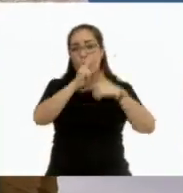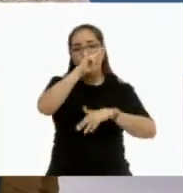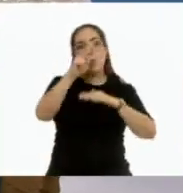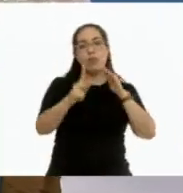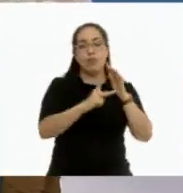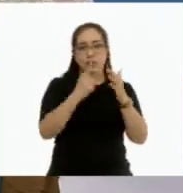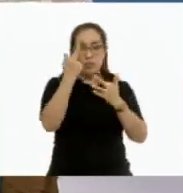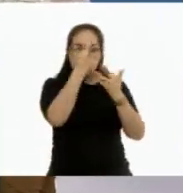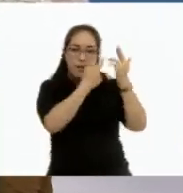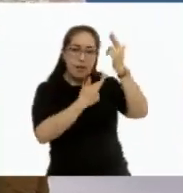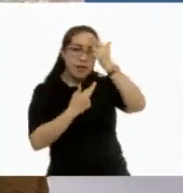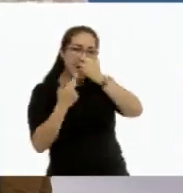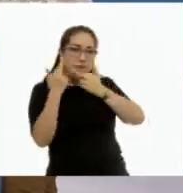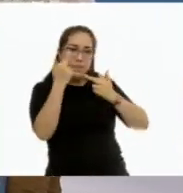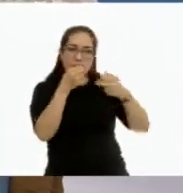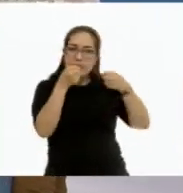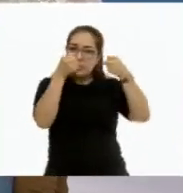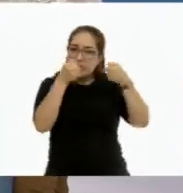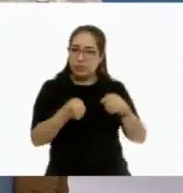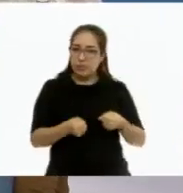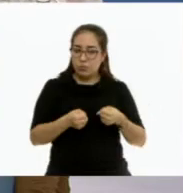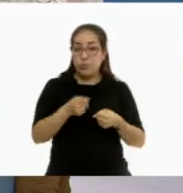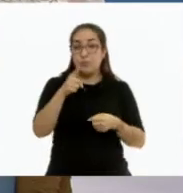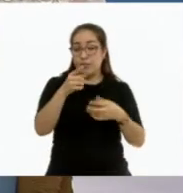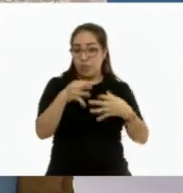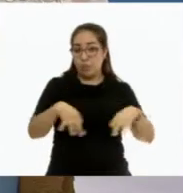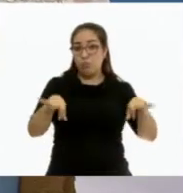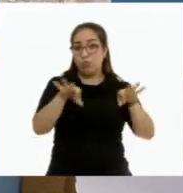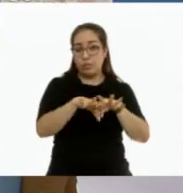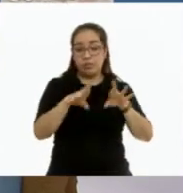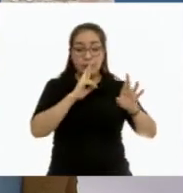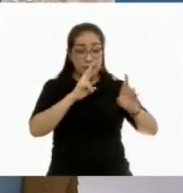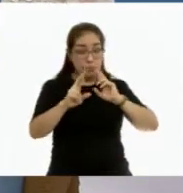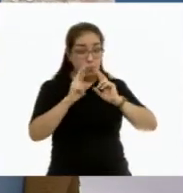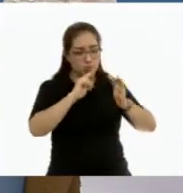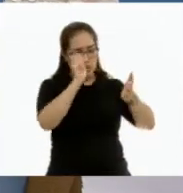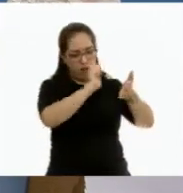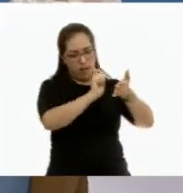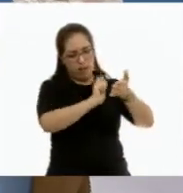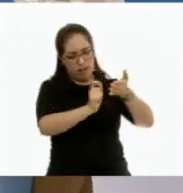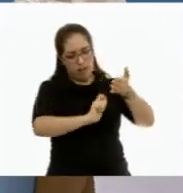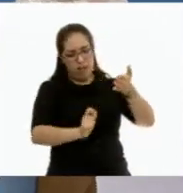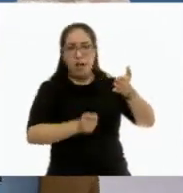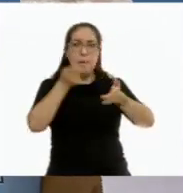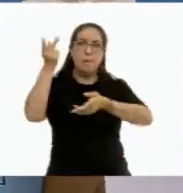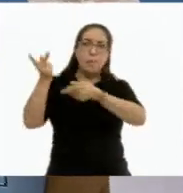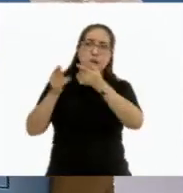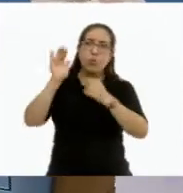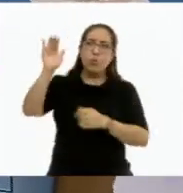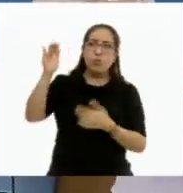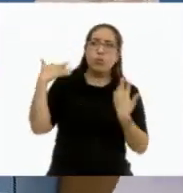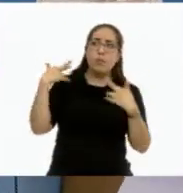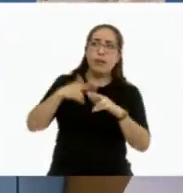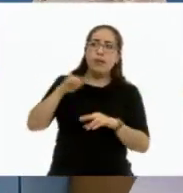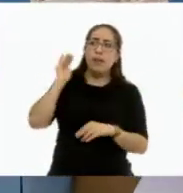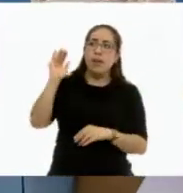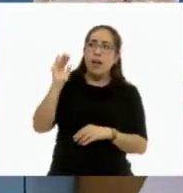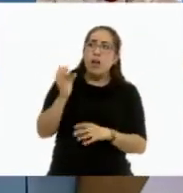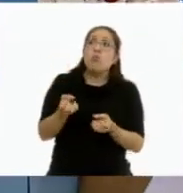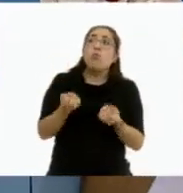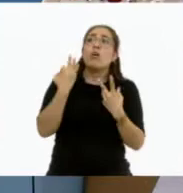es importante, María, que cuando tú comiences a contestar tu examen, le preguntes al maestro cuánto tiempo vas a tener para tu prueba.